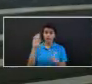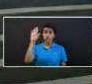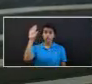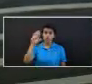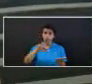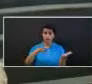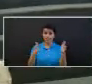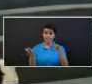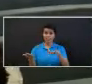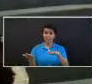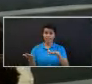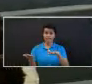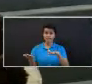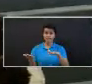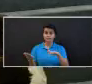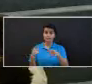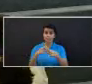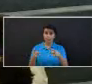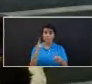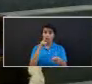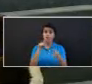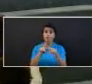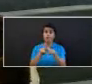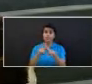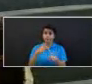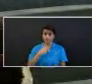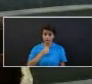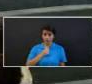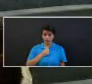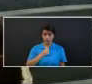muerte, pero también la mía.